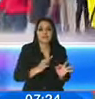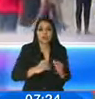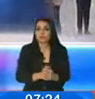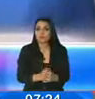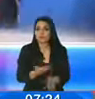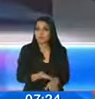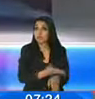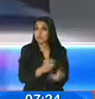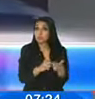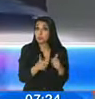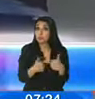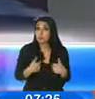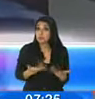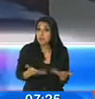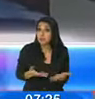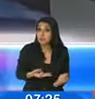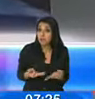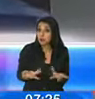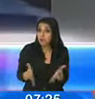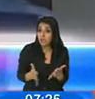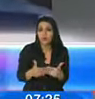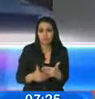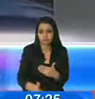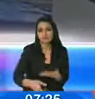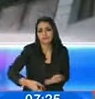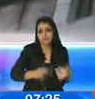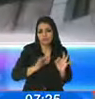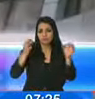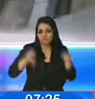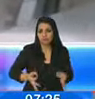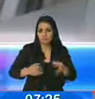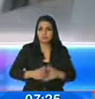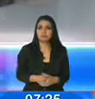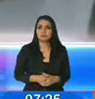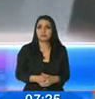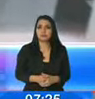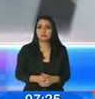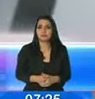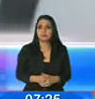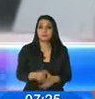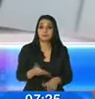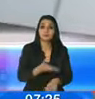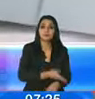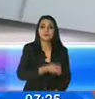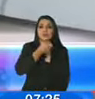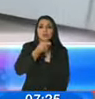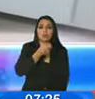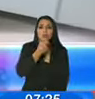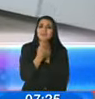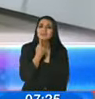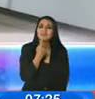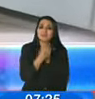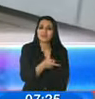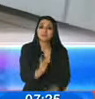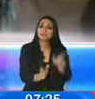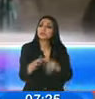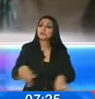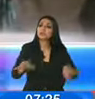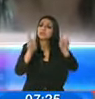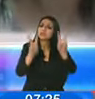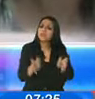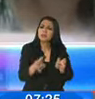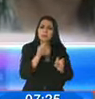hay ningún otro inconveniente dentro del proceso normal. Mientras tanto, ¿qué dicen las últimas encuestas sobre la percepción de la ciudadanía sobre